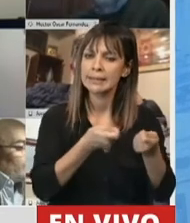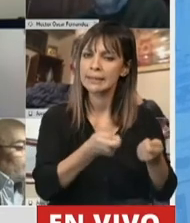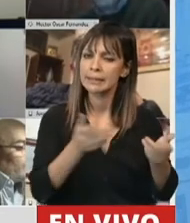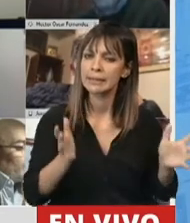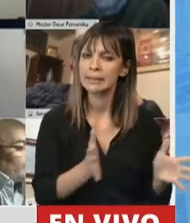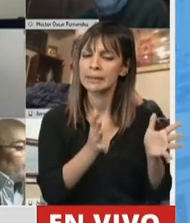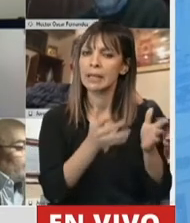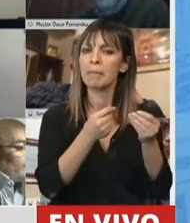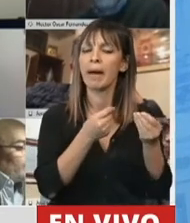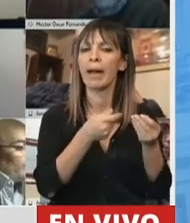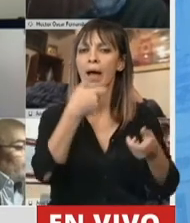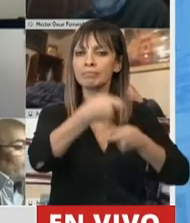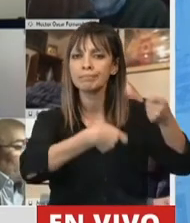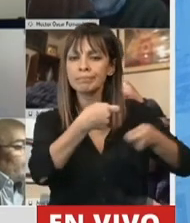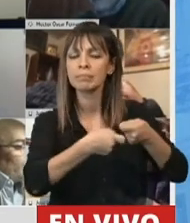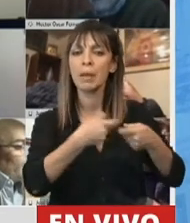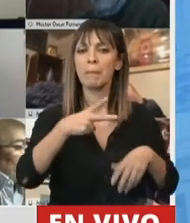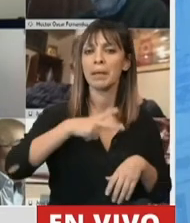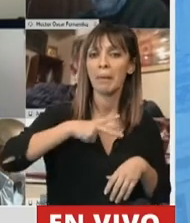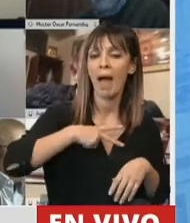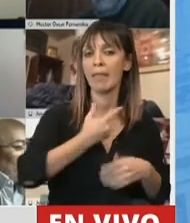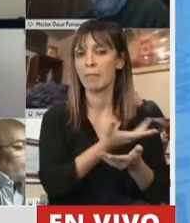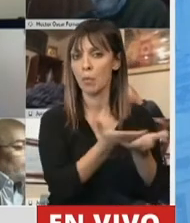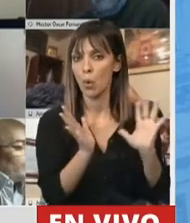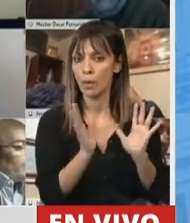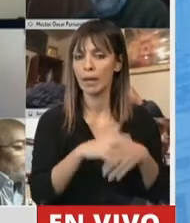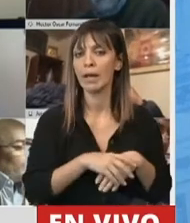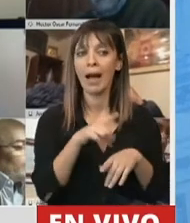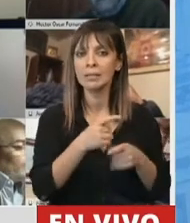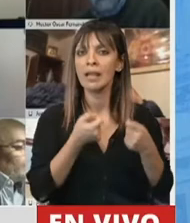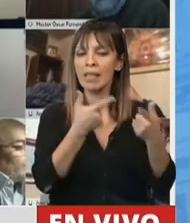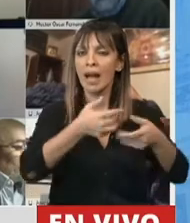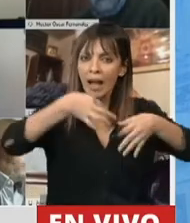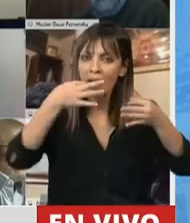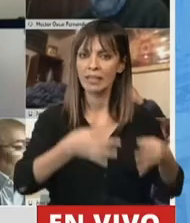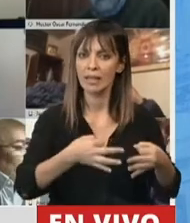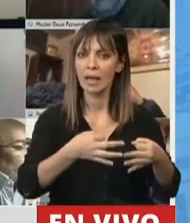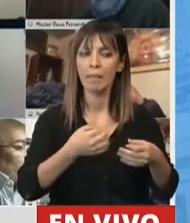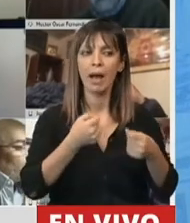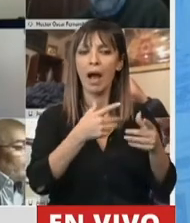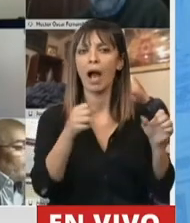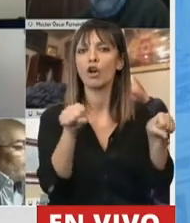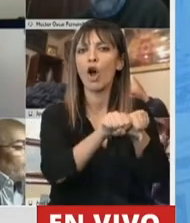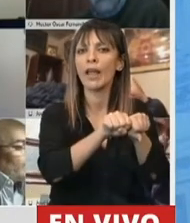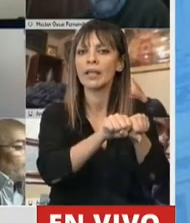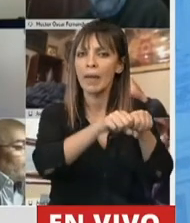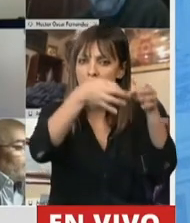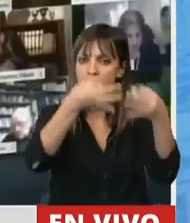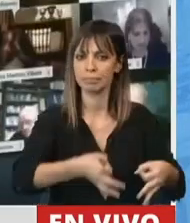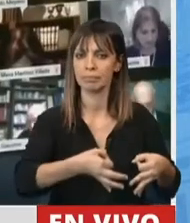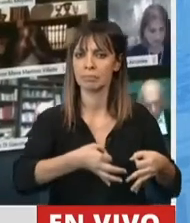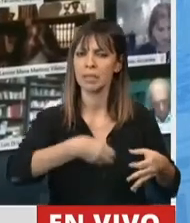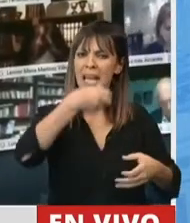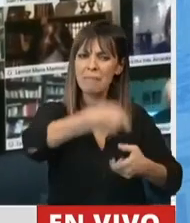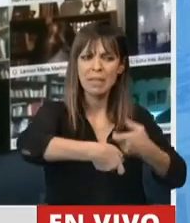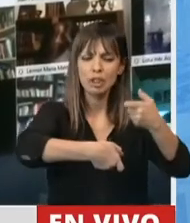para la inversión privada y pública y de esta manera garantizar la conectividad, seguir profundizando la